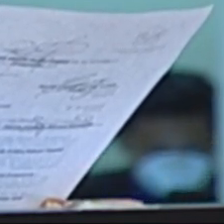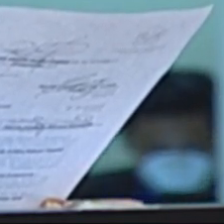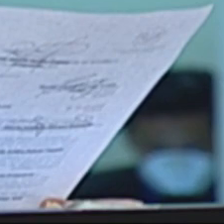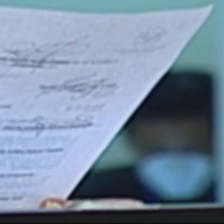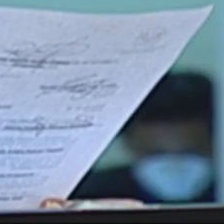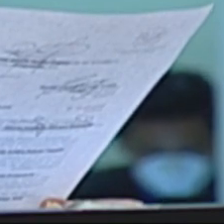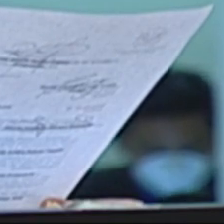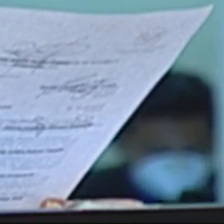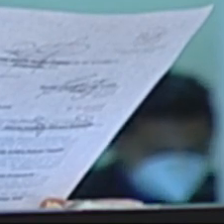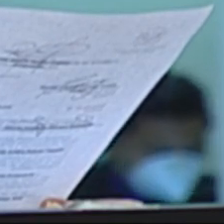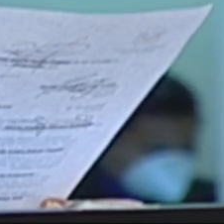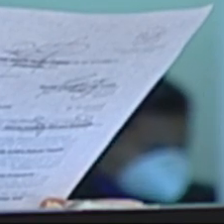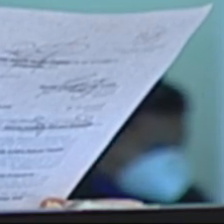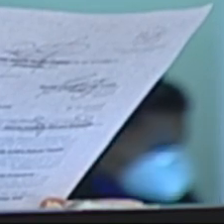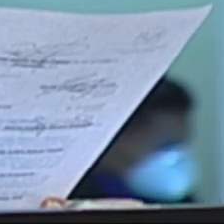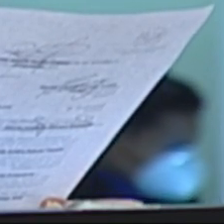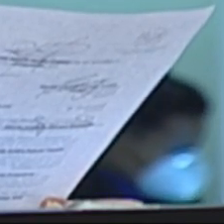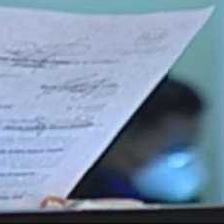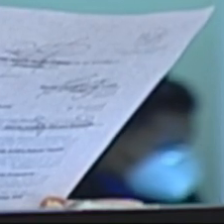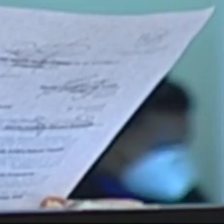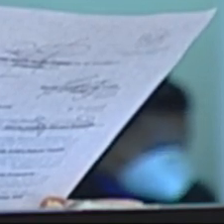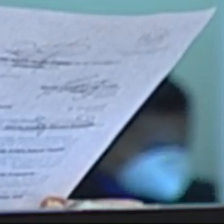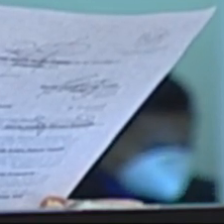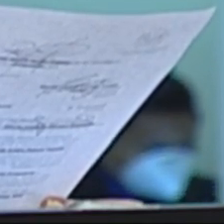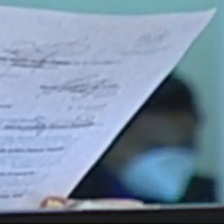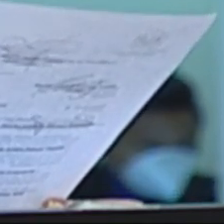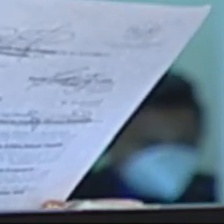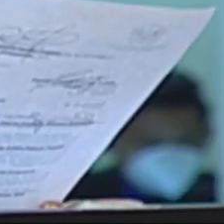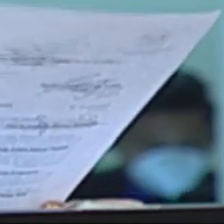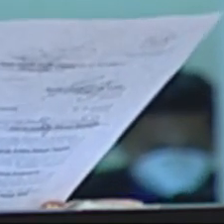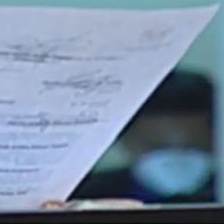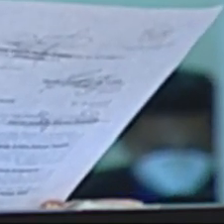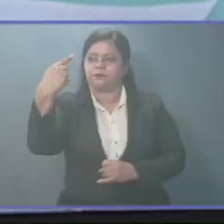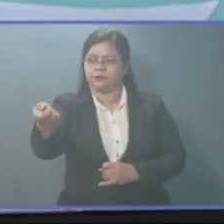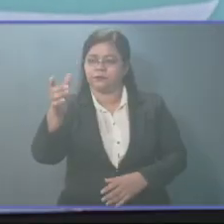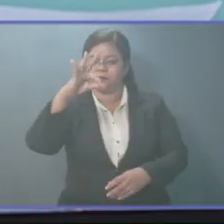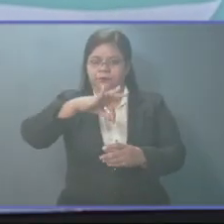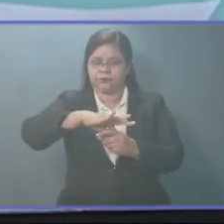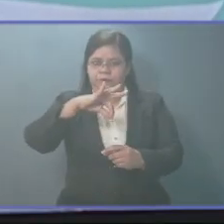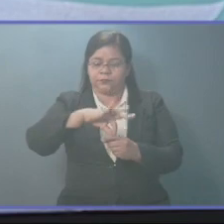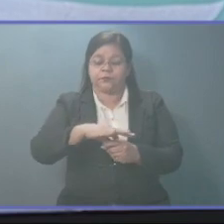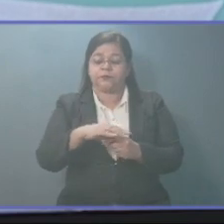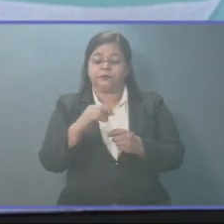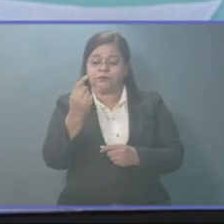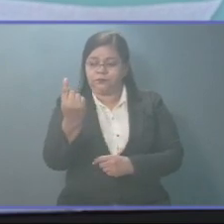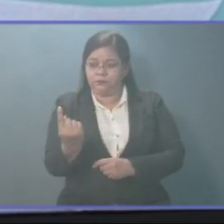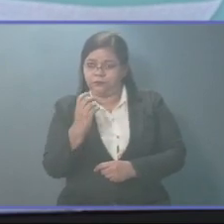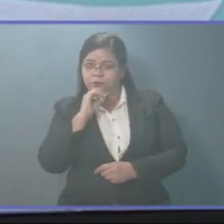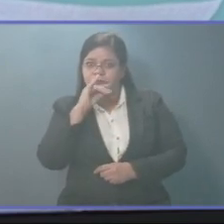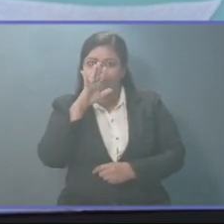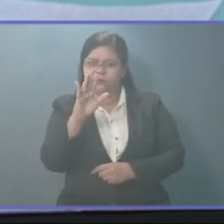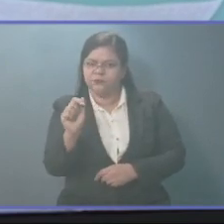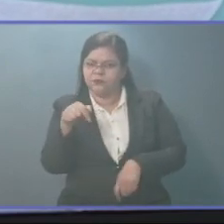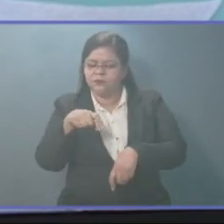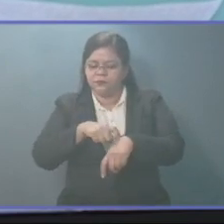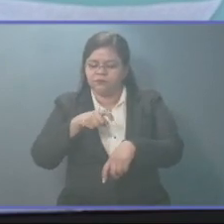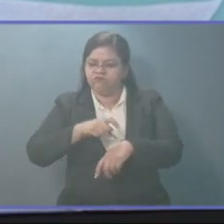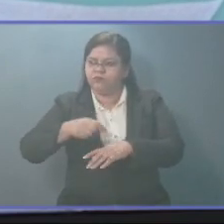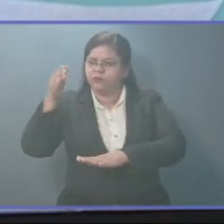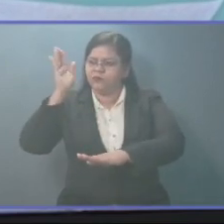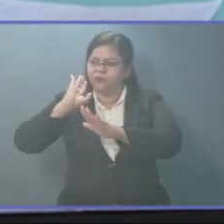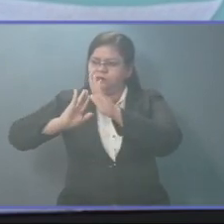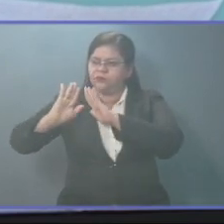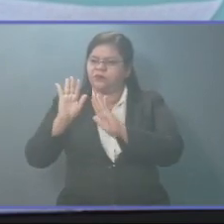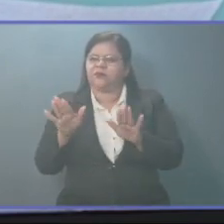postulación de candidaturas no partidarias en las elecciones legislativas. Expresa el mocionante que vivimos en un momento histórico producto de